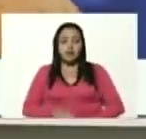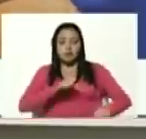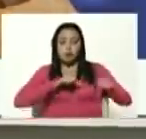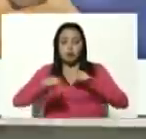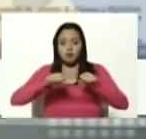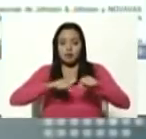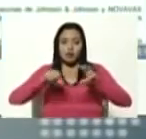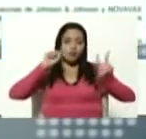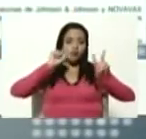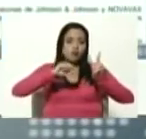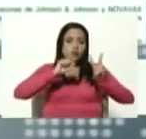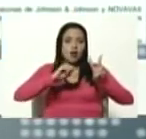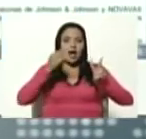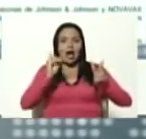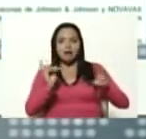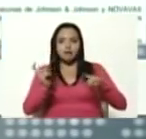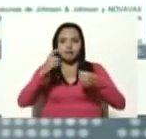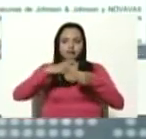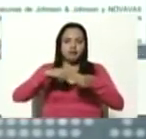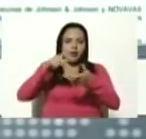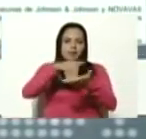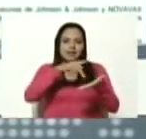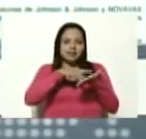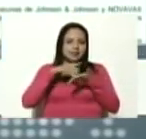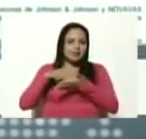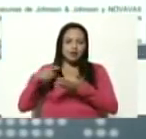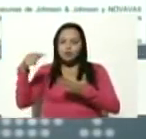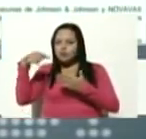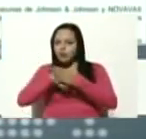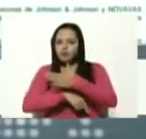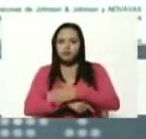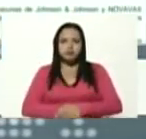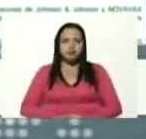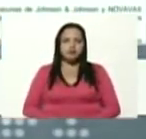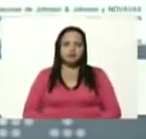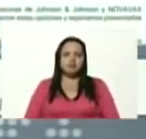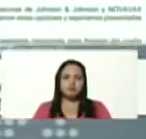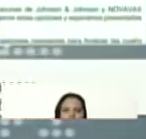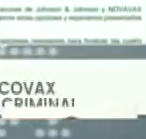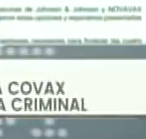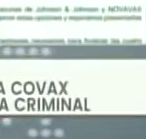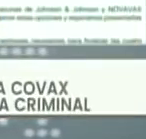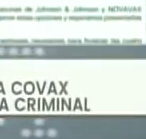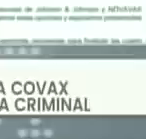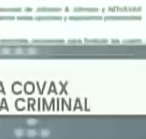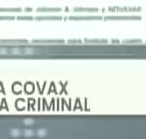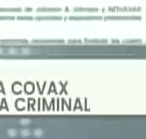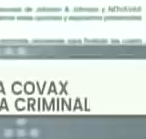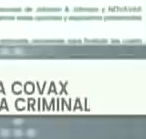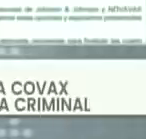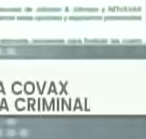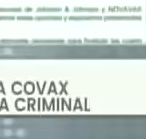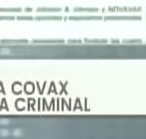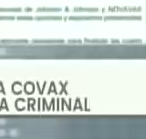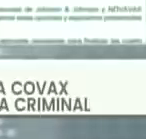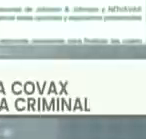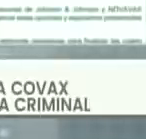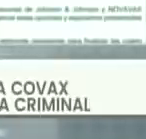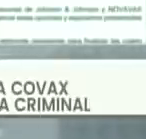Somos Venezuela está involucrado hasta los tequeteques en la meta que vamos a cumplir de vacunar